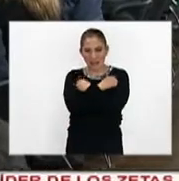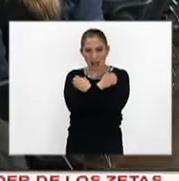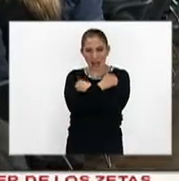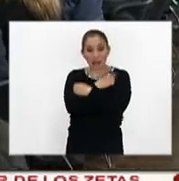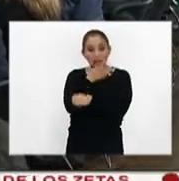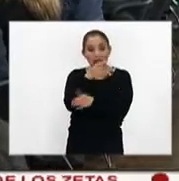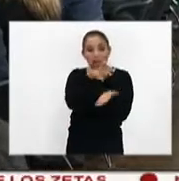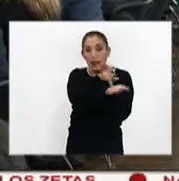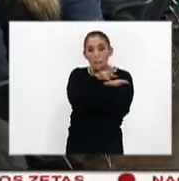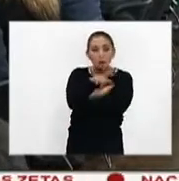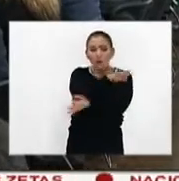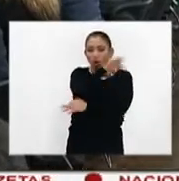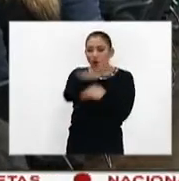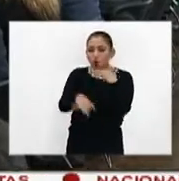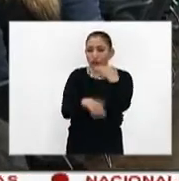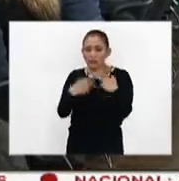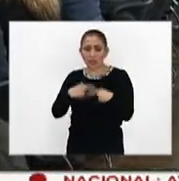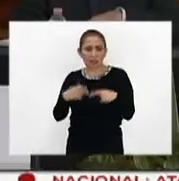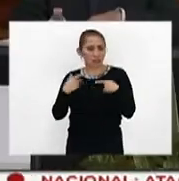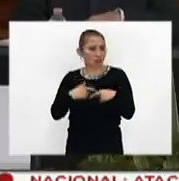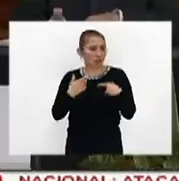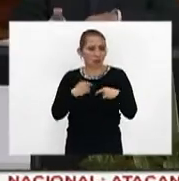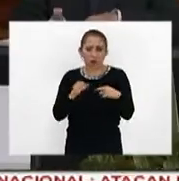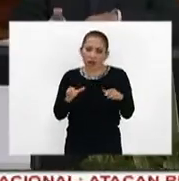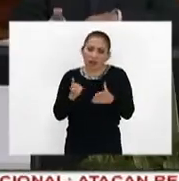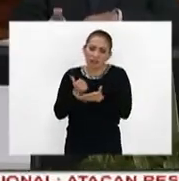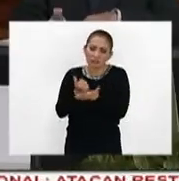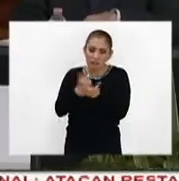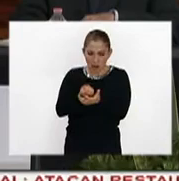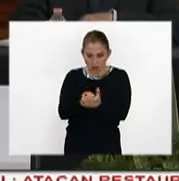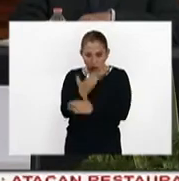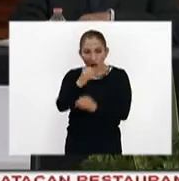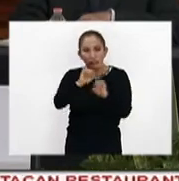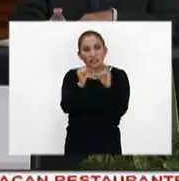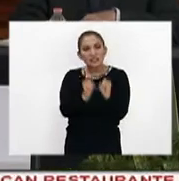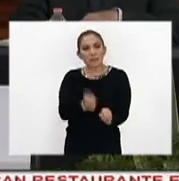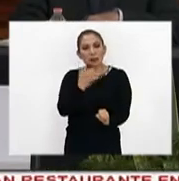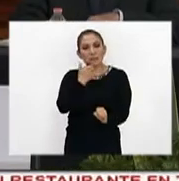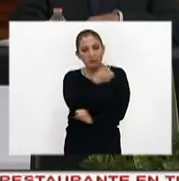Pública que con el apoyo de toda la comunidad escolar se avanza en un nuevo sistema de